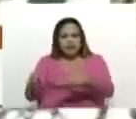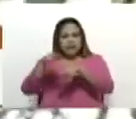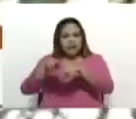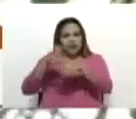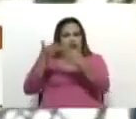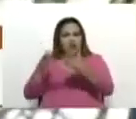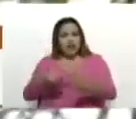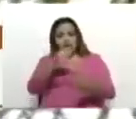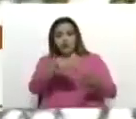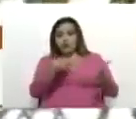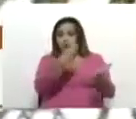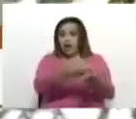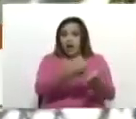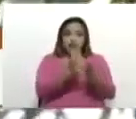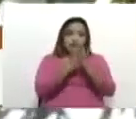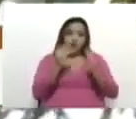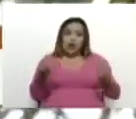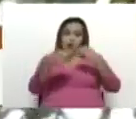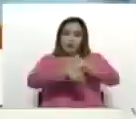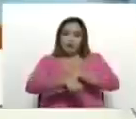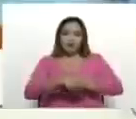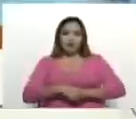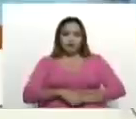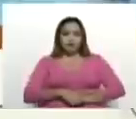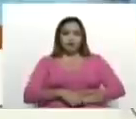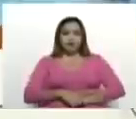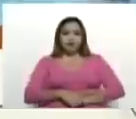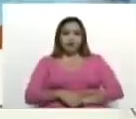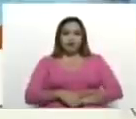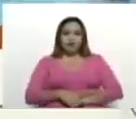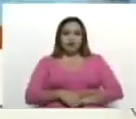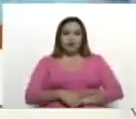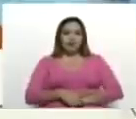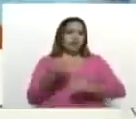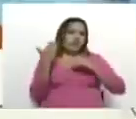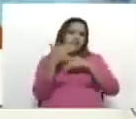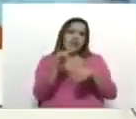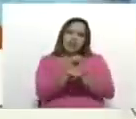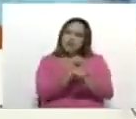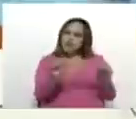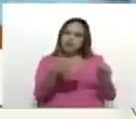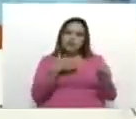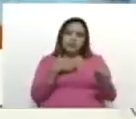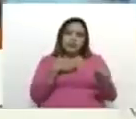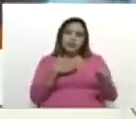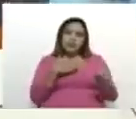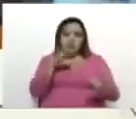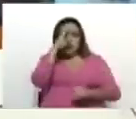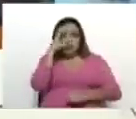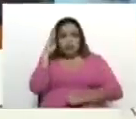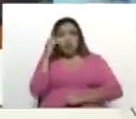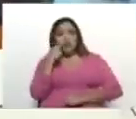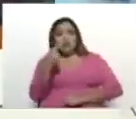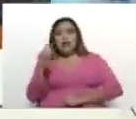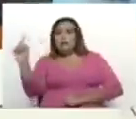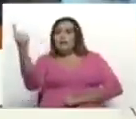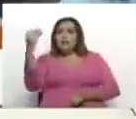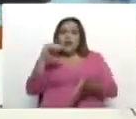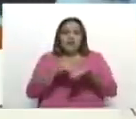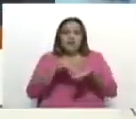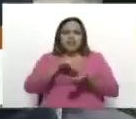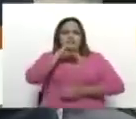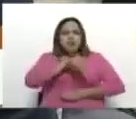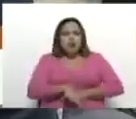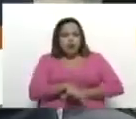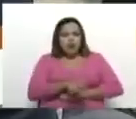ese financiaron todas las conspiraciones a unos niveles indecibles diosdado lo decía es la primera vez en la